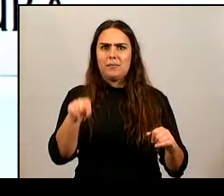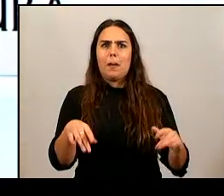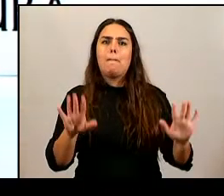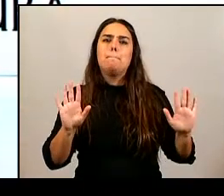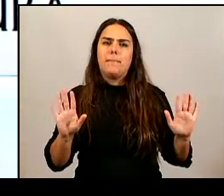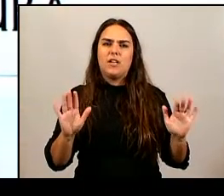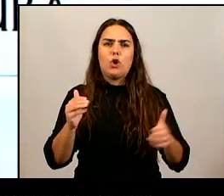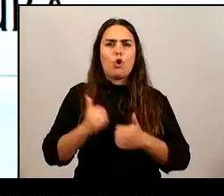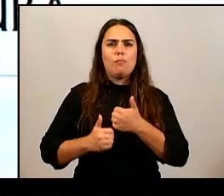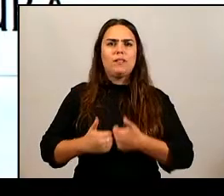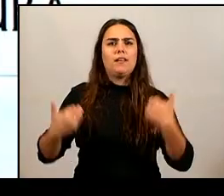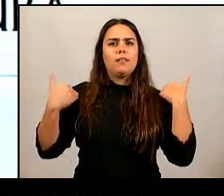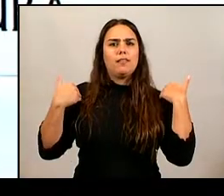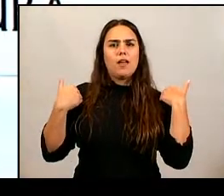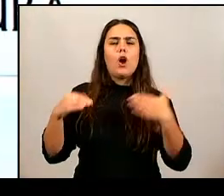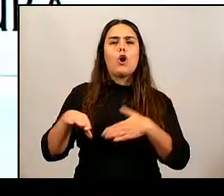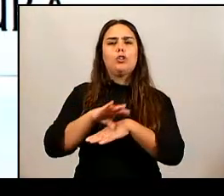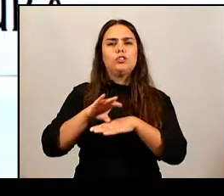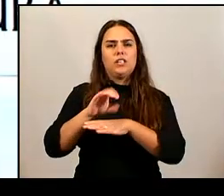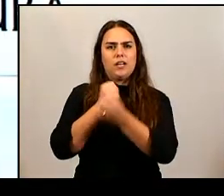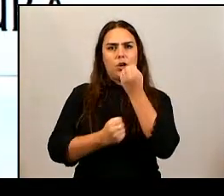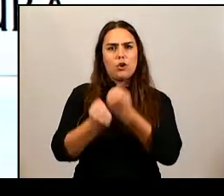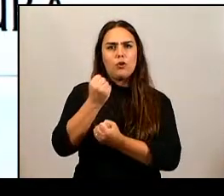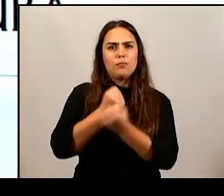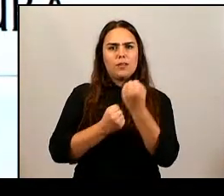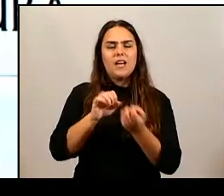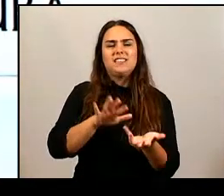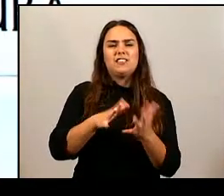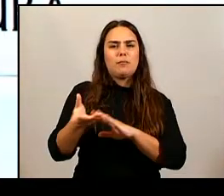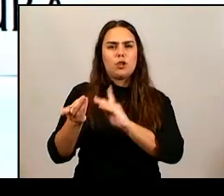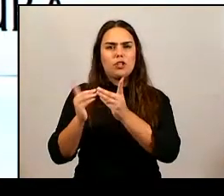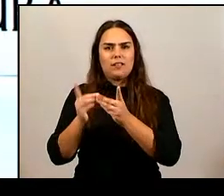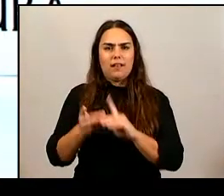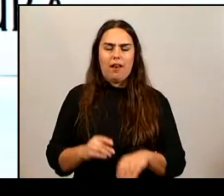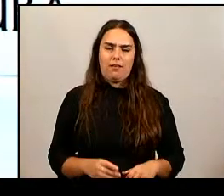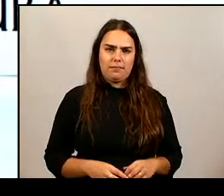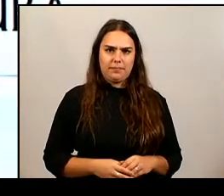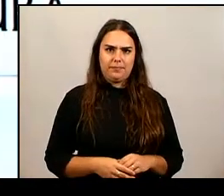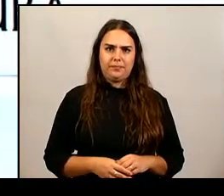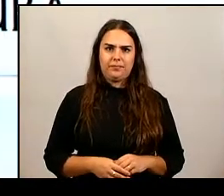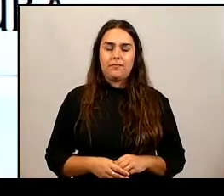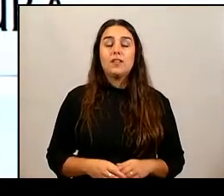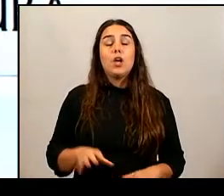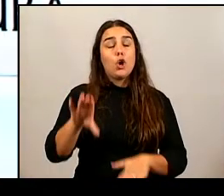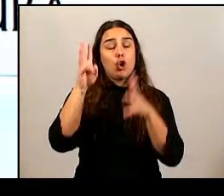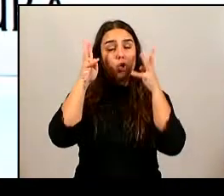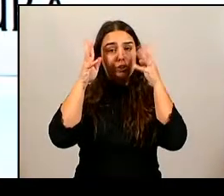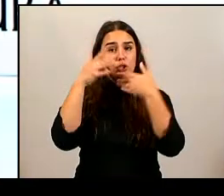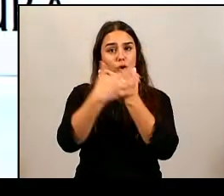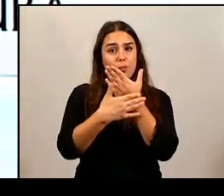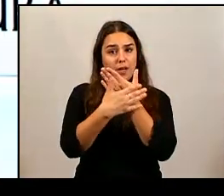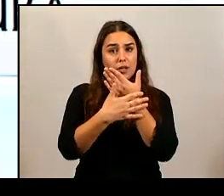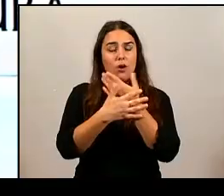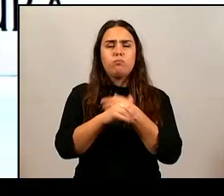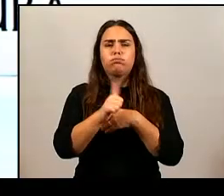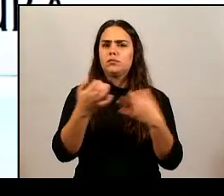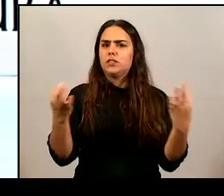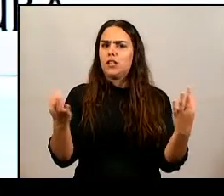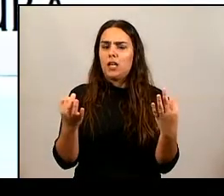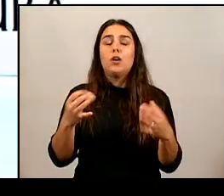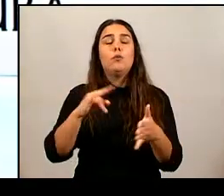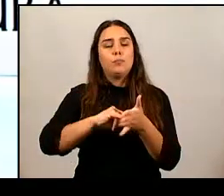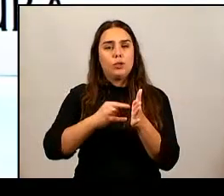las competencias de la Consejería de Economía, Empleo y Transformación Digital. El Consejo de Gobierno ha aprobado la calificación como